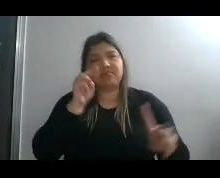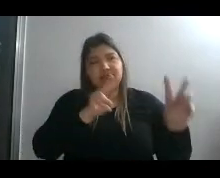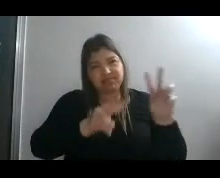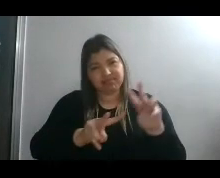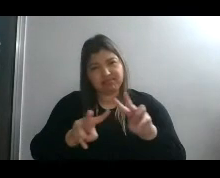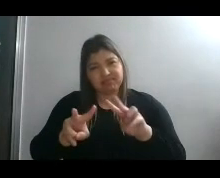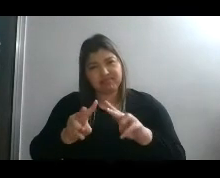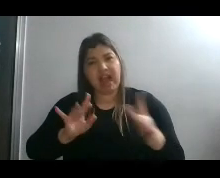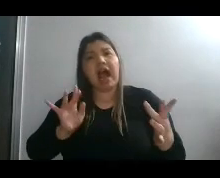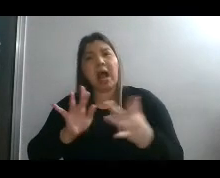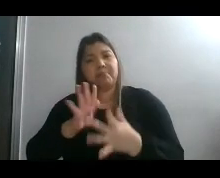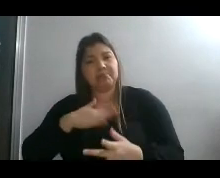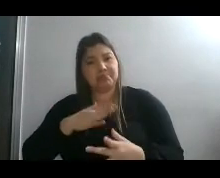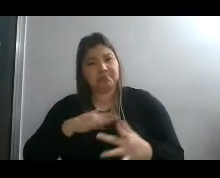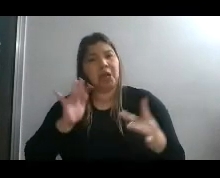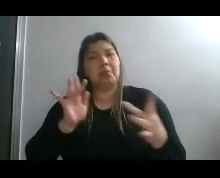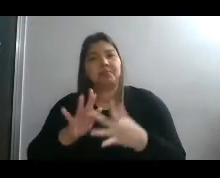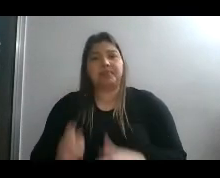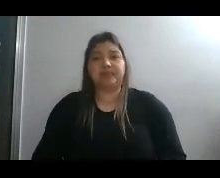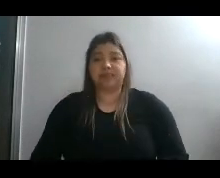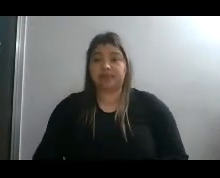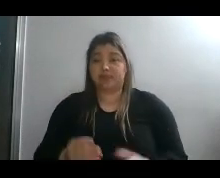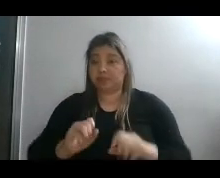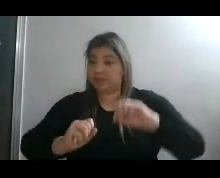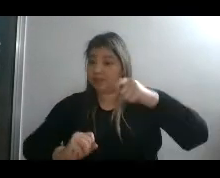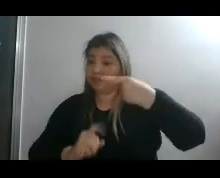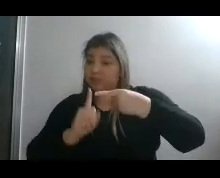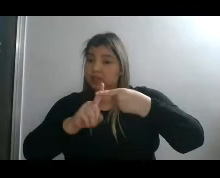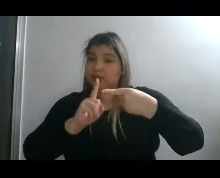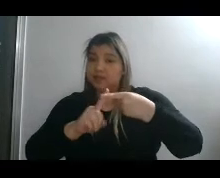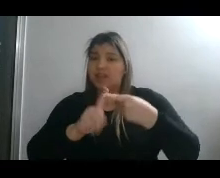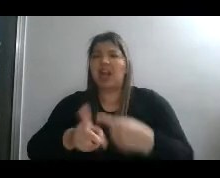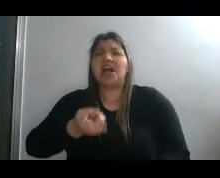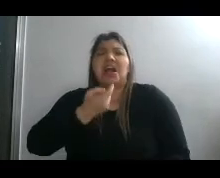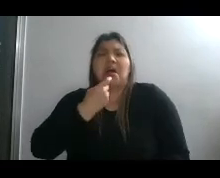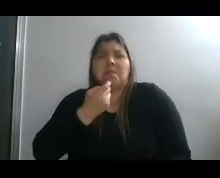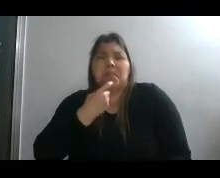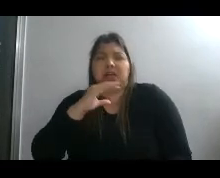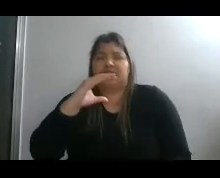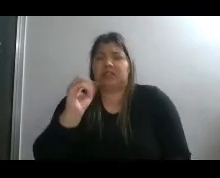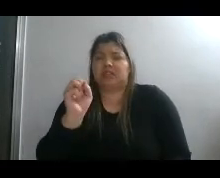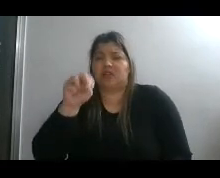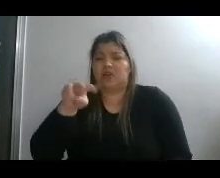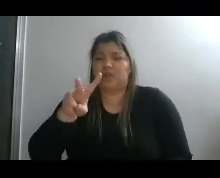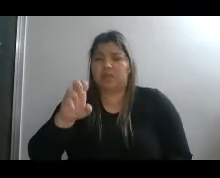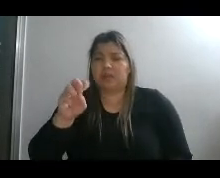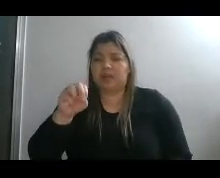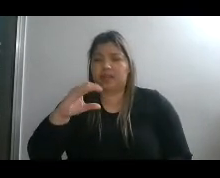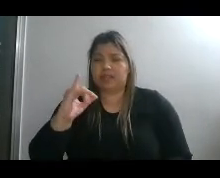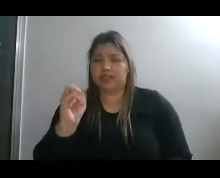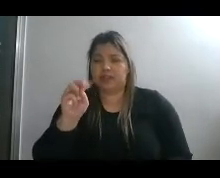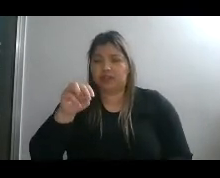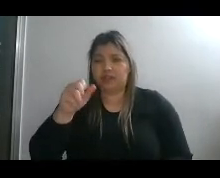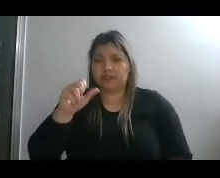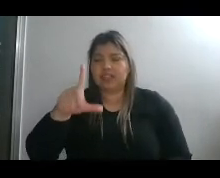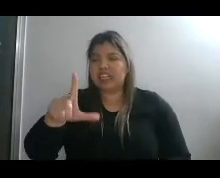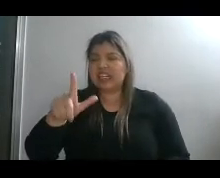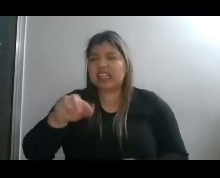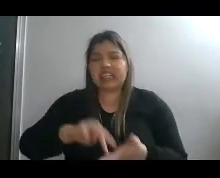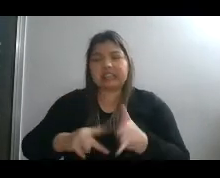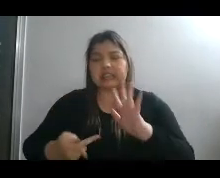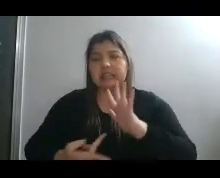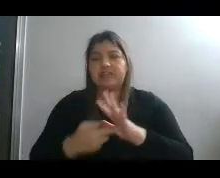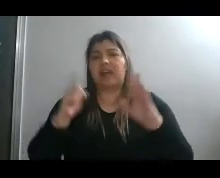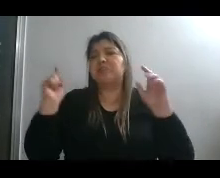capacidades. Entonces, capacidad convencional se habla de que son las medidas que consisten en términos generales de brindar